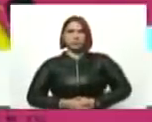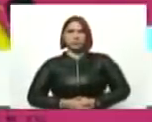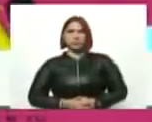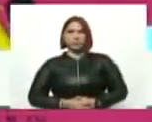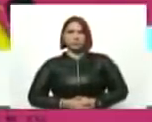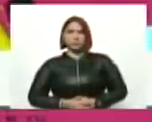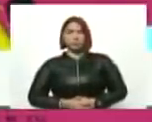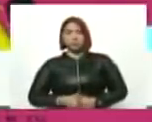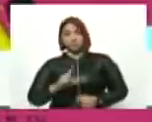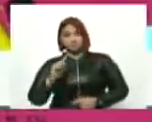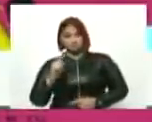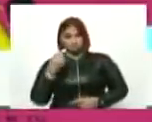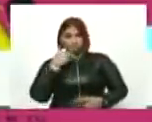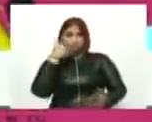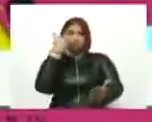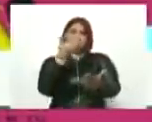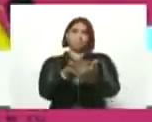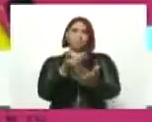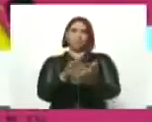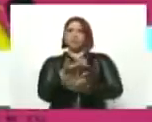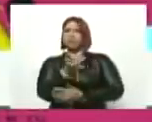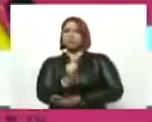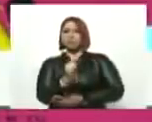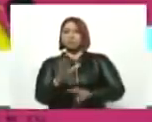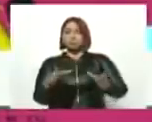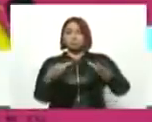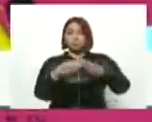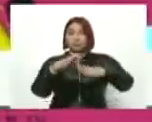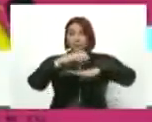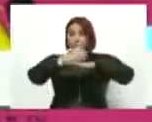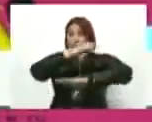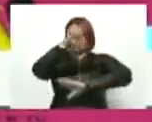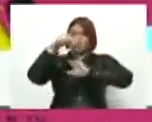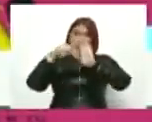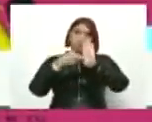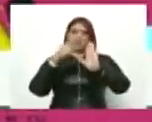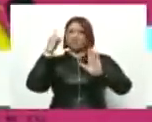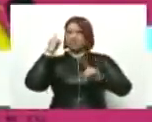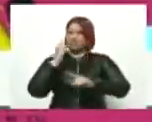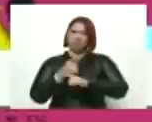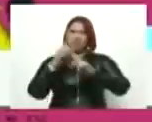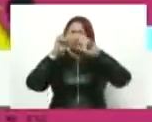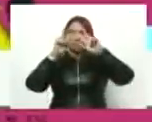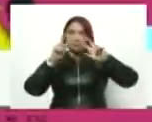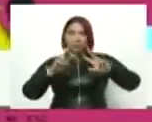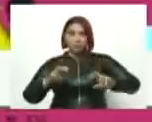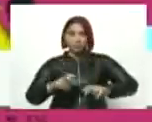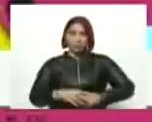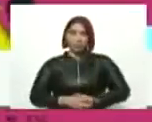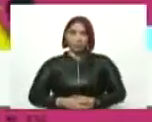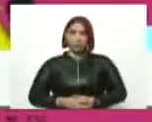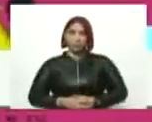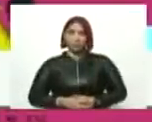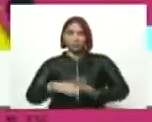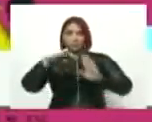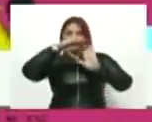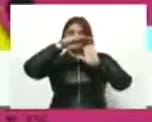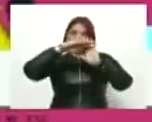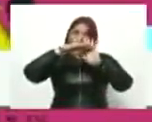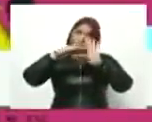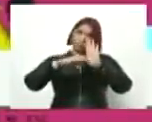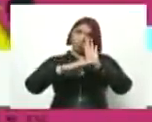Una de las propuestas hechas por la Dirección Nacional es la revisión de los estatutos del